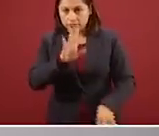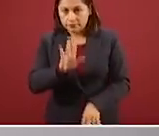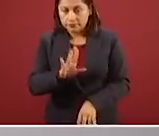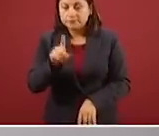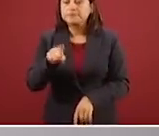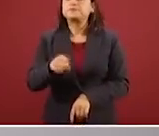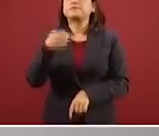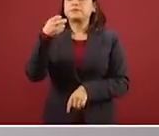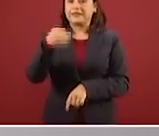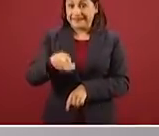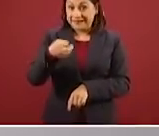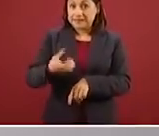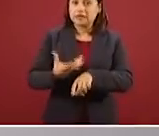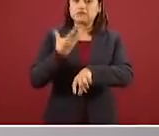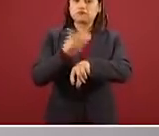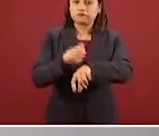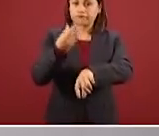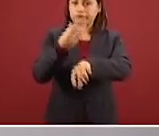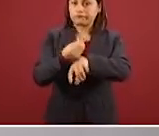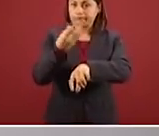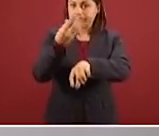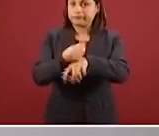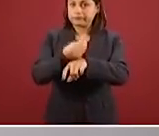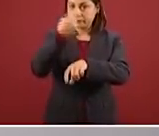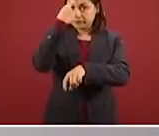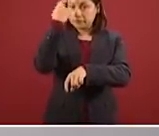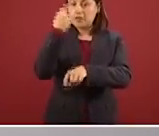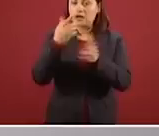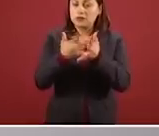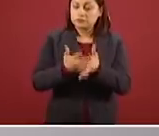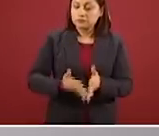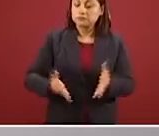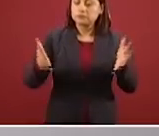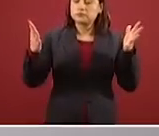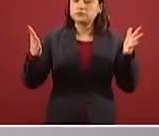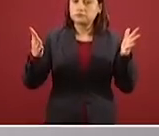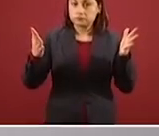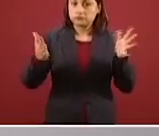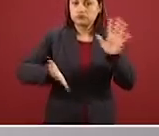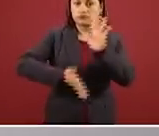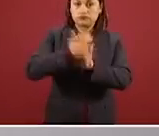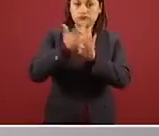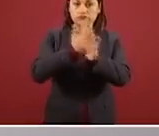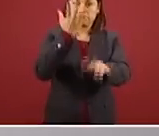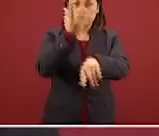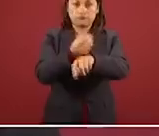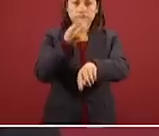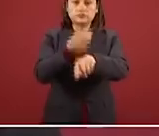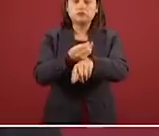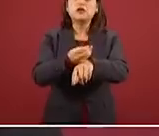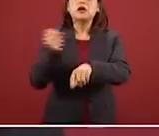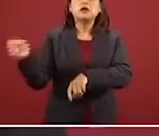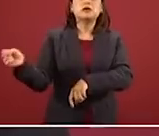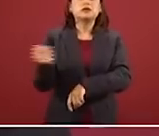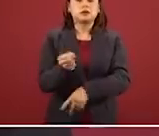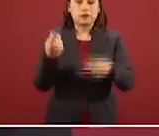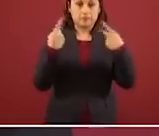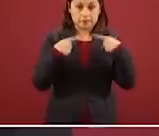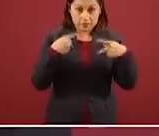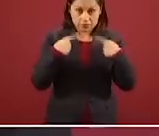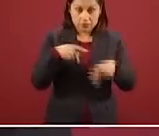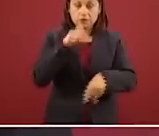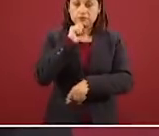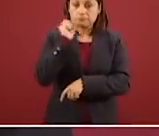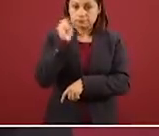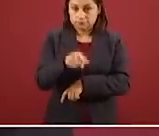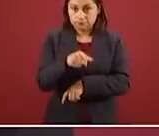va a rehabilitar, se va a ampliar, se va a mejorar con equipo y personal.